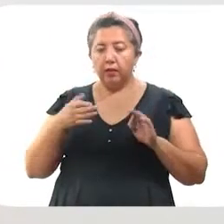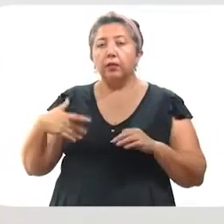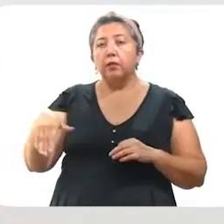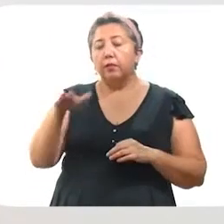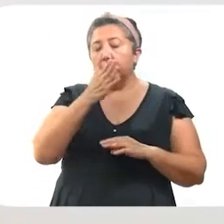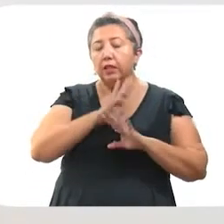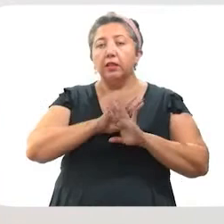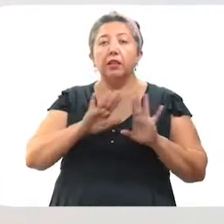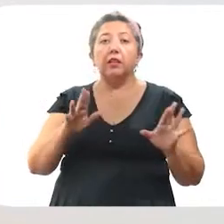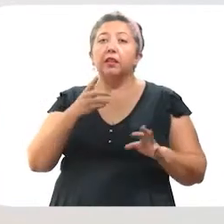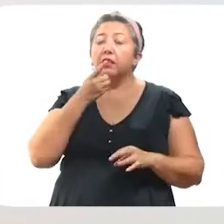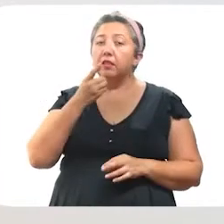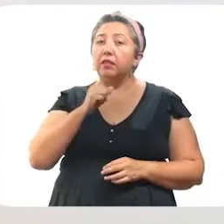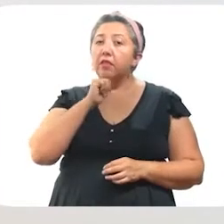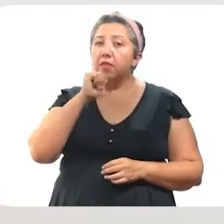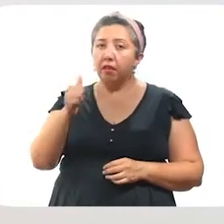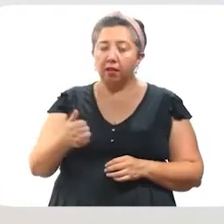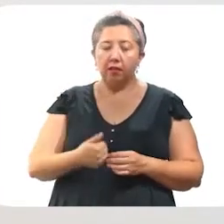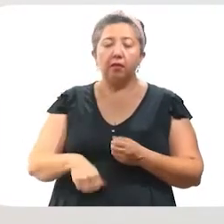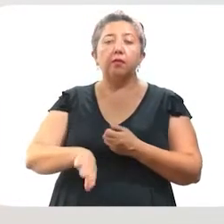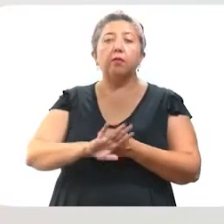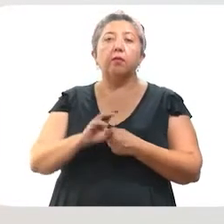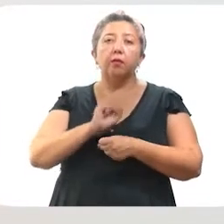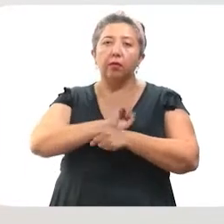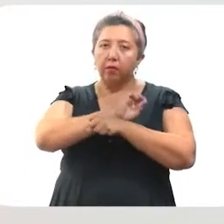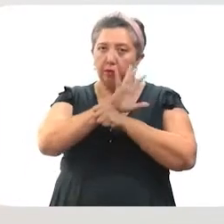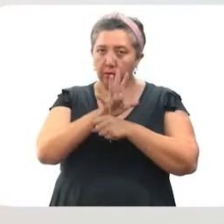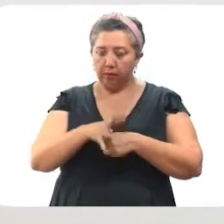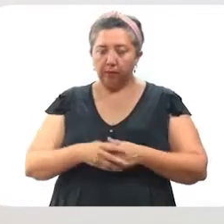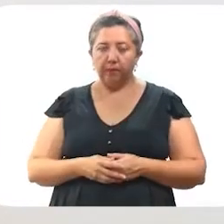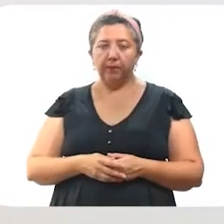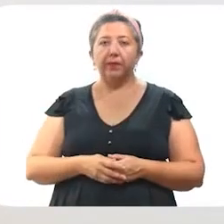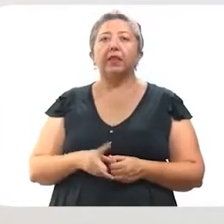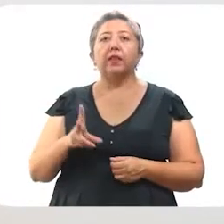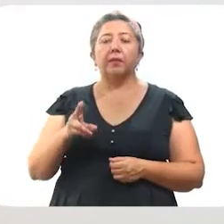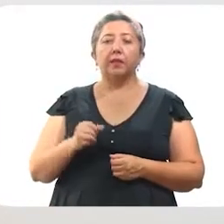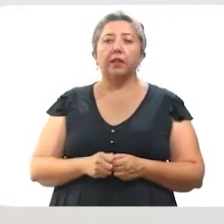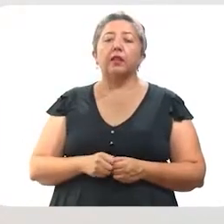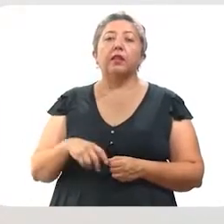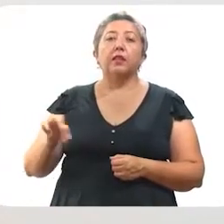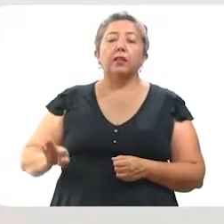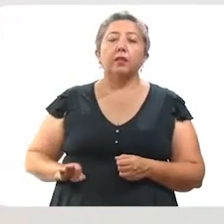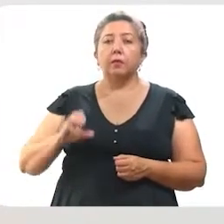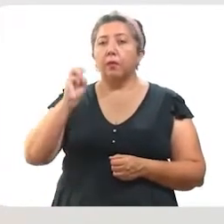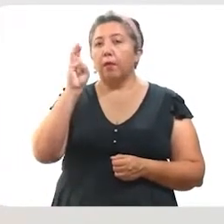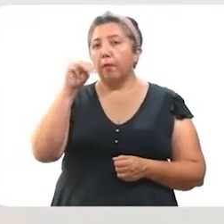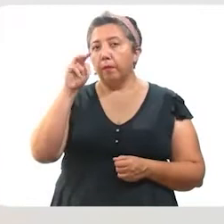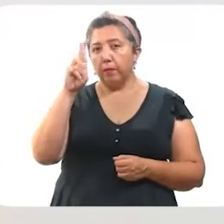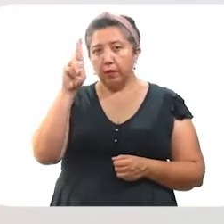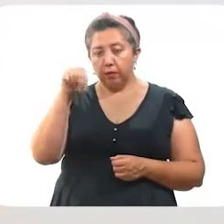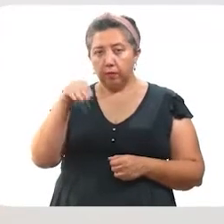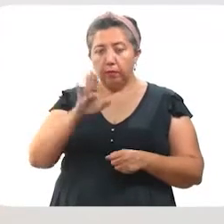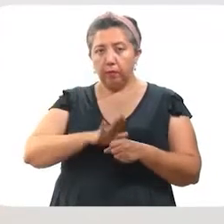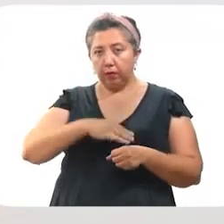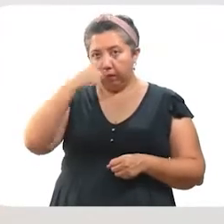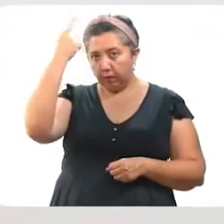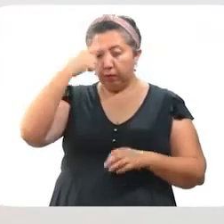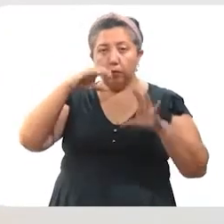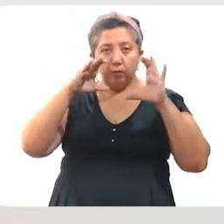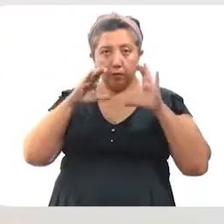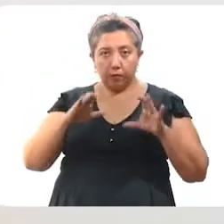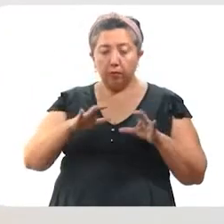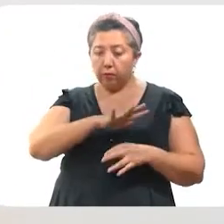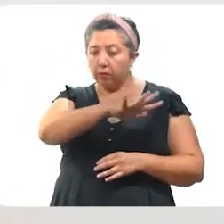pañoletas ya que está descrito que no brindan ninguna protección contra el hobbit incluida la variante o micro por lo que para